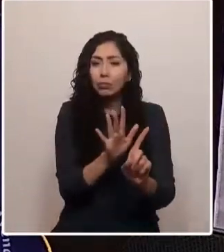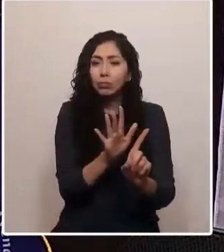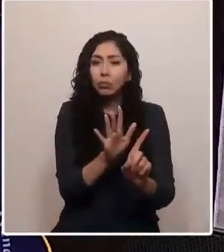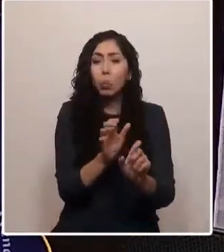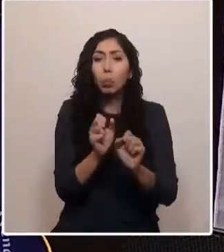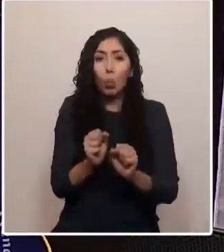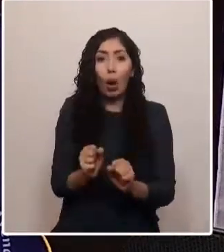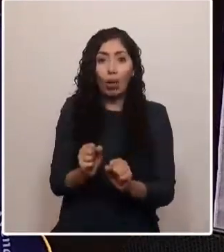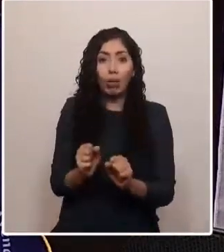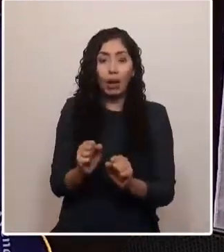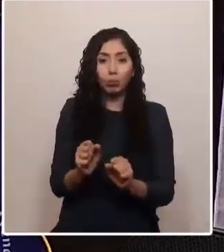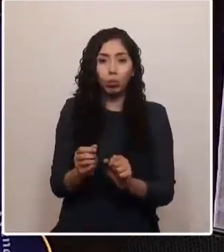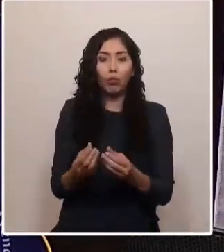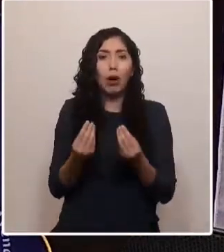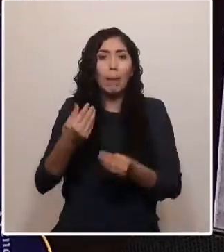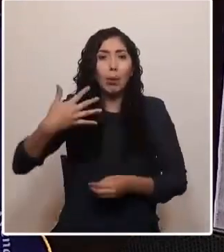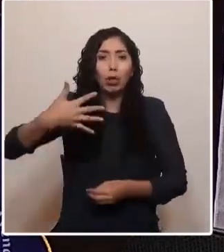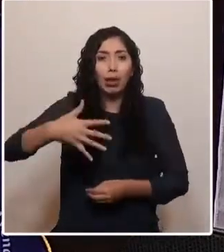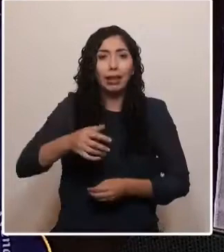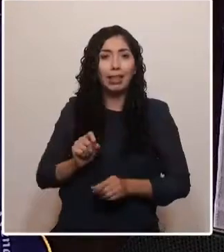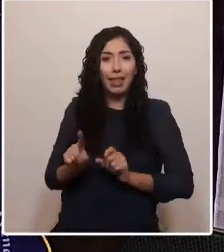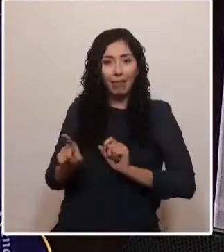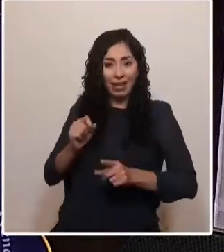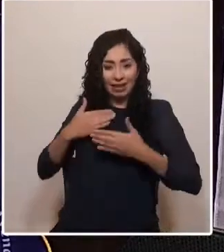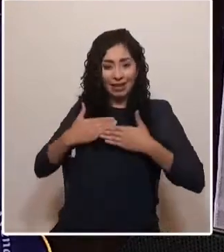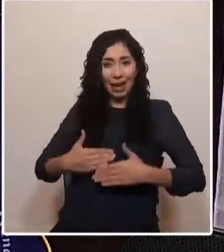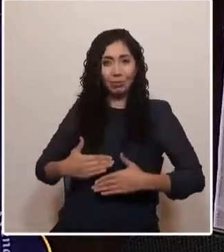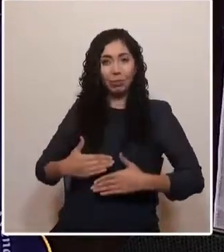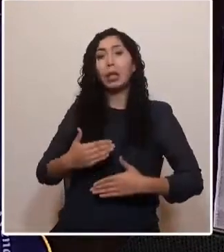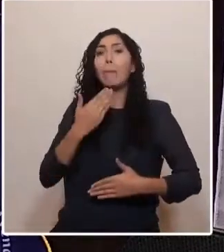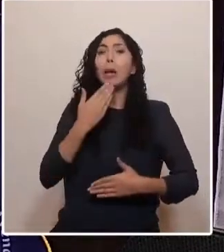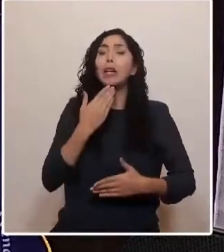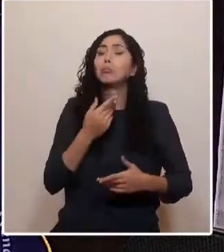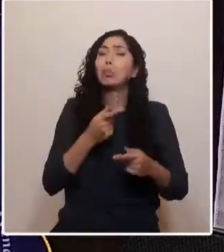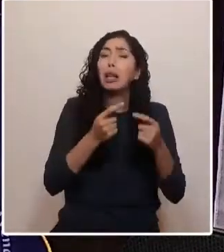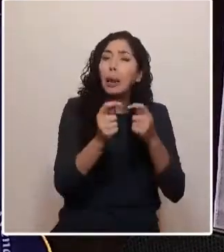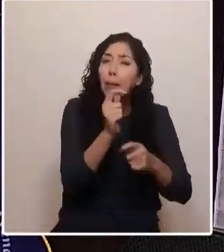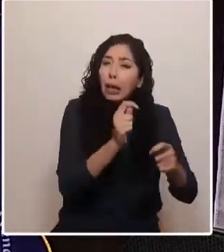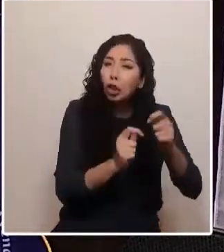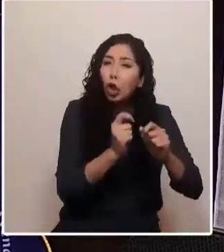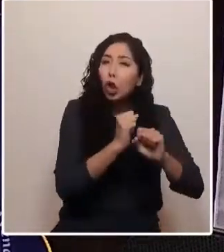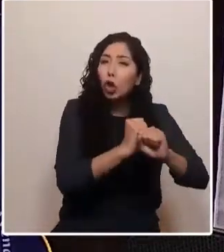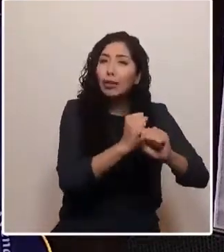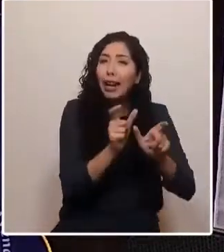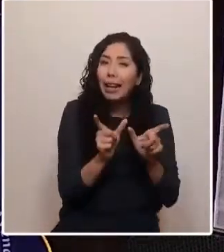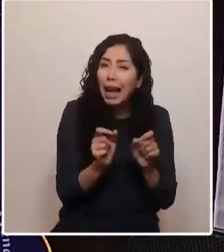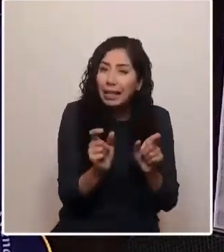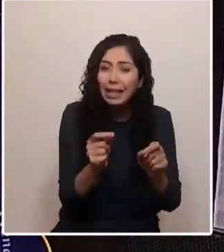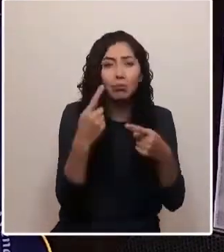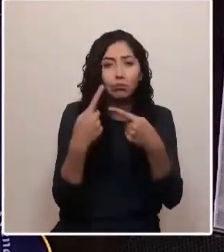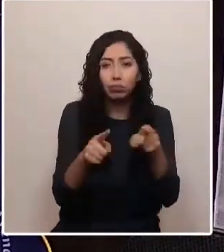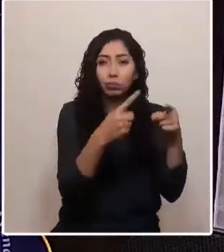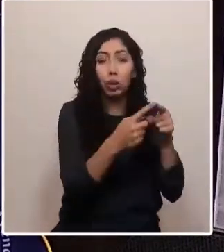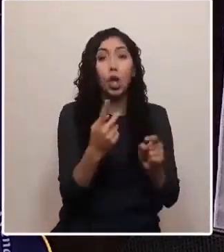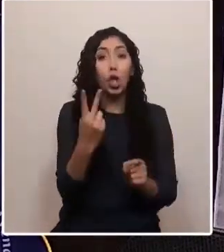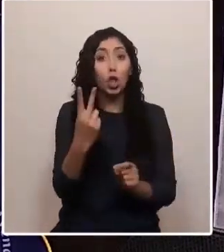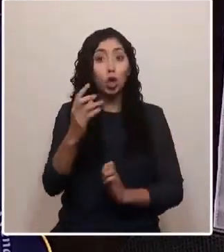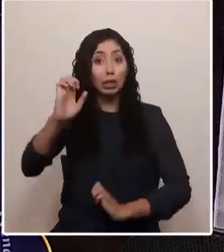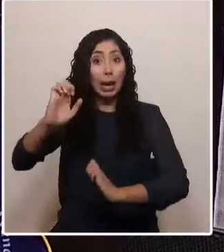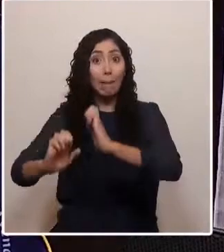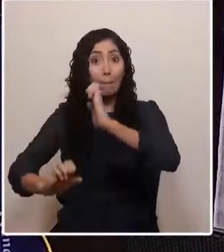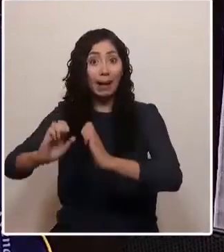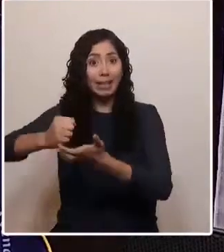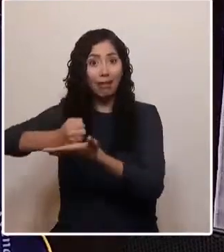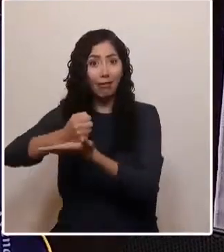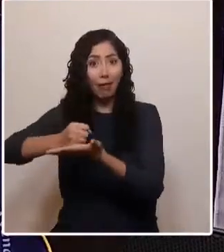de trasplantes. También es usado como tratamiento frente al cáncer, entre otras aplicaciones. Las dos empresas farmacéuticas que han producido y comercializado